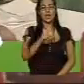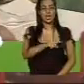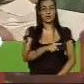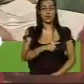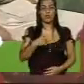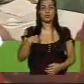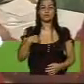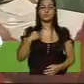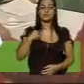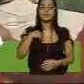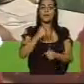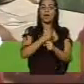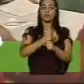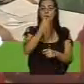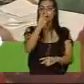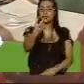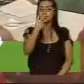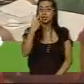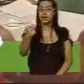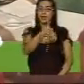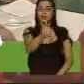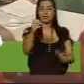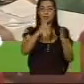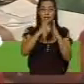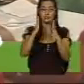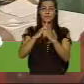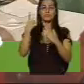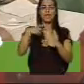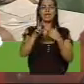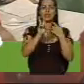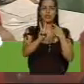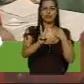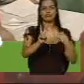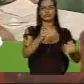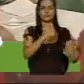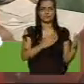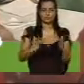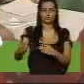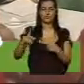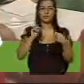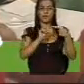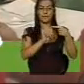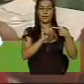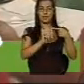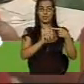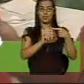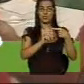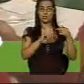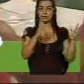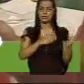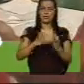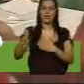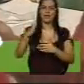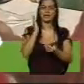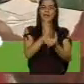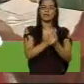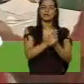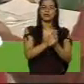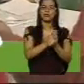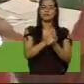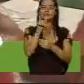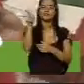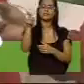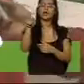están usando para la visita casa a casa. Tenemos dos fases en el proceso. Una fase de registro en punto